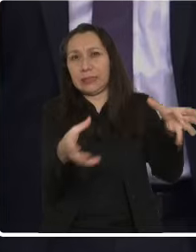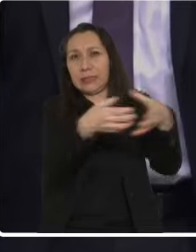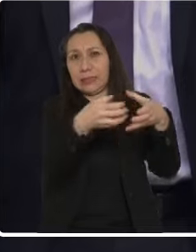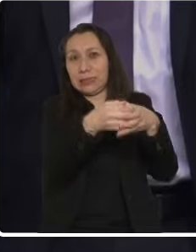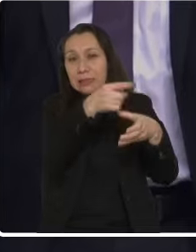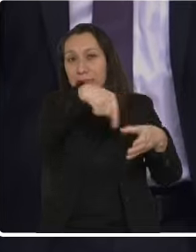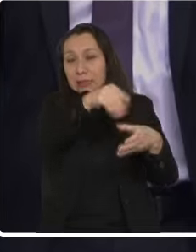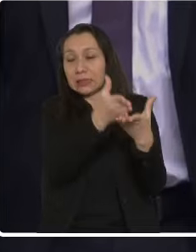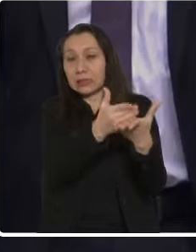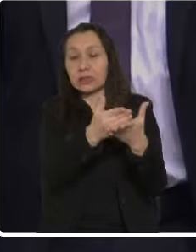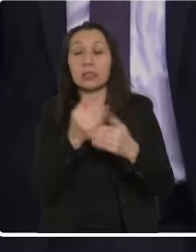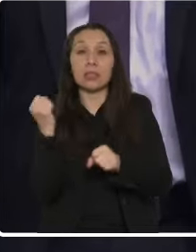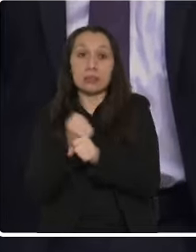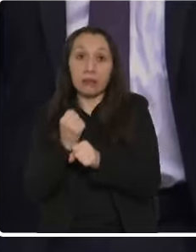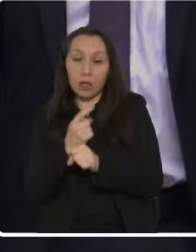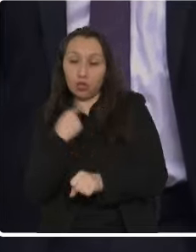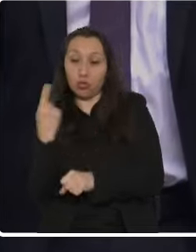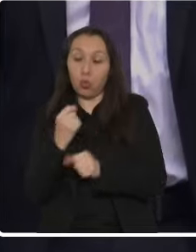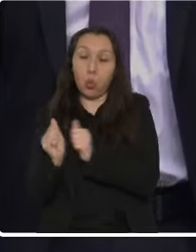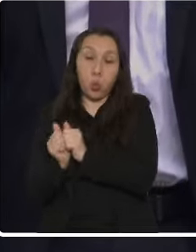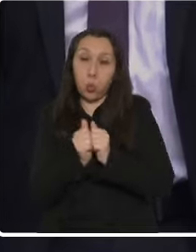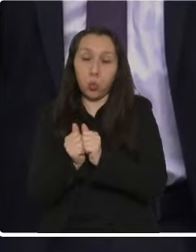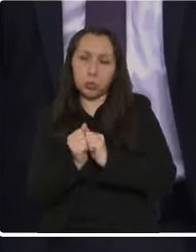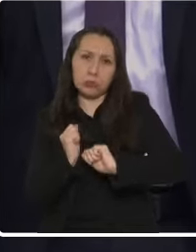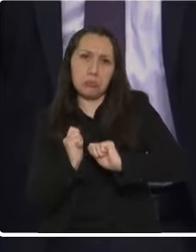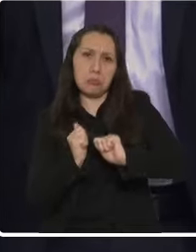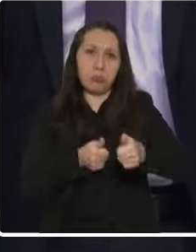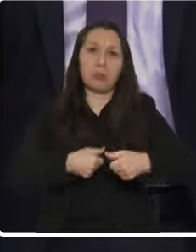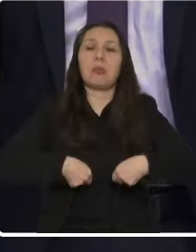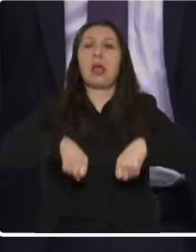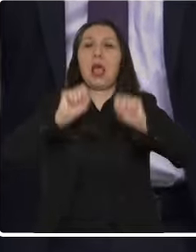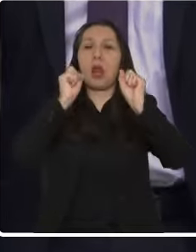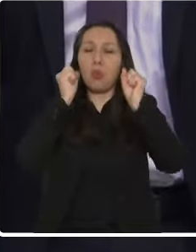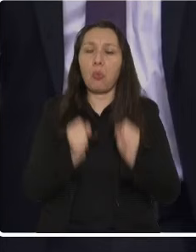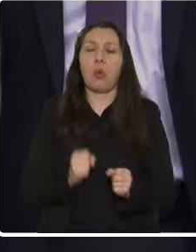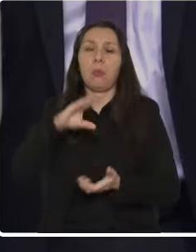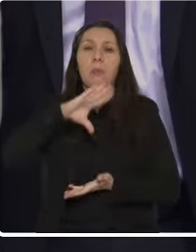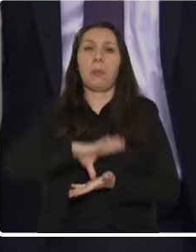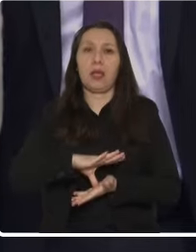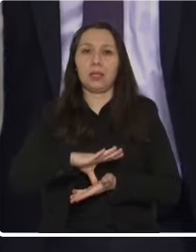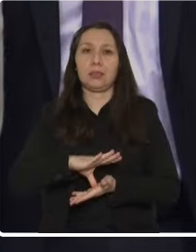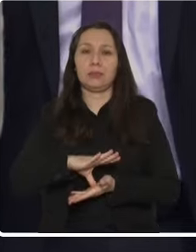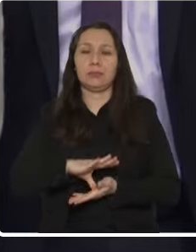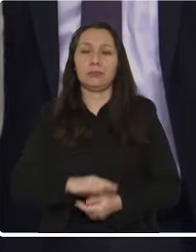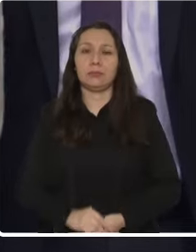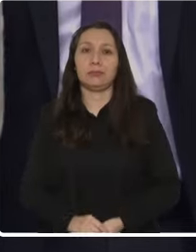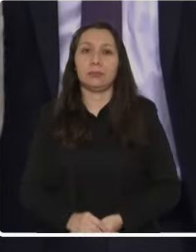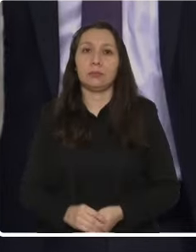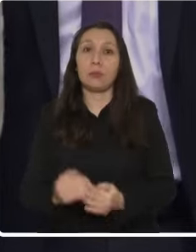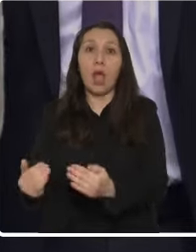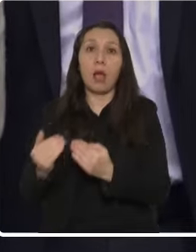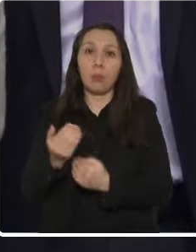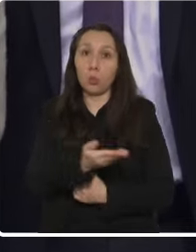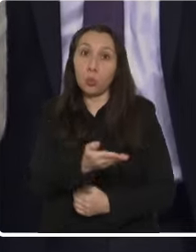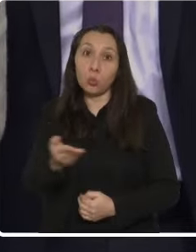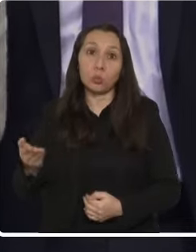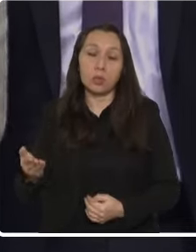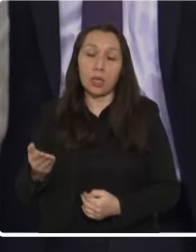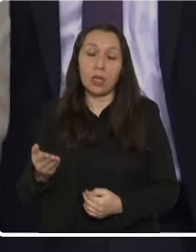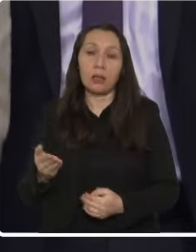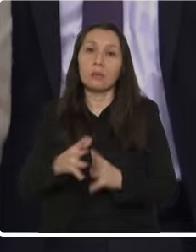de esta tarea, si la afrontamos de esta manera, vamos a salir exitosos como país. Cuento con ustedes para